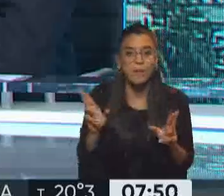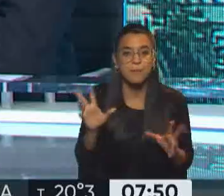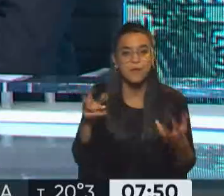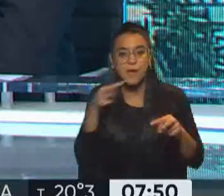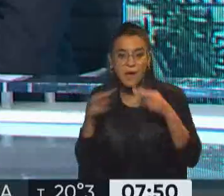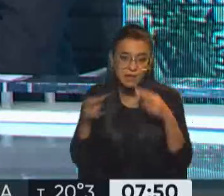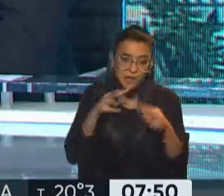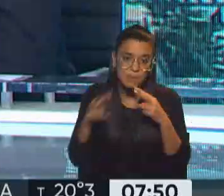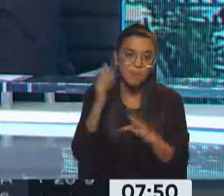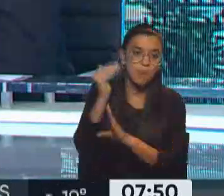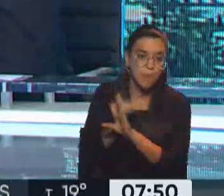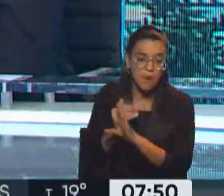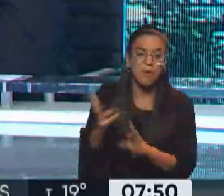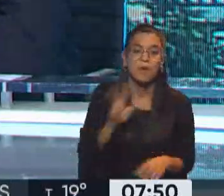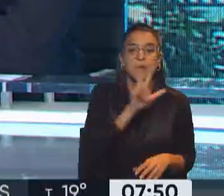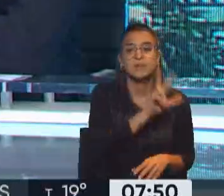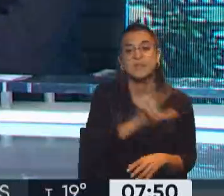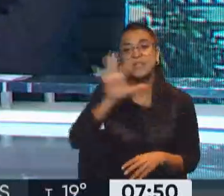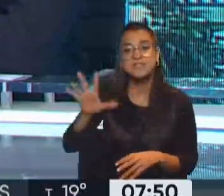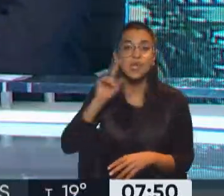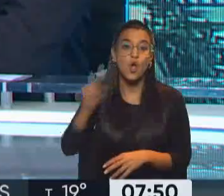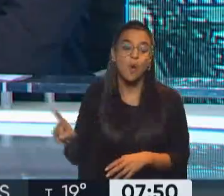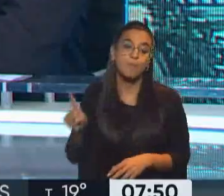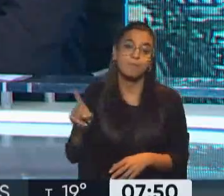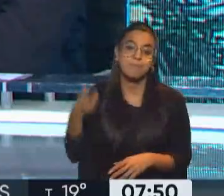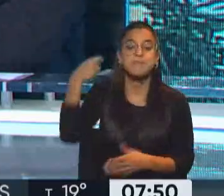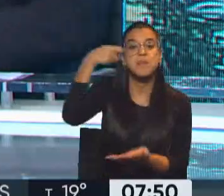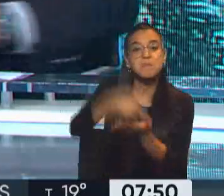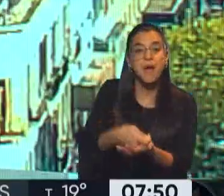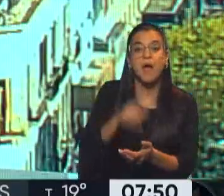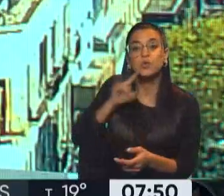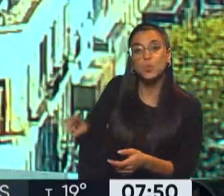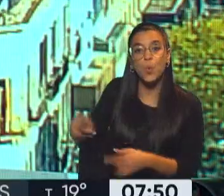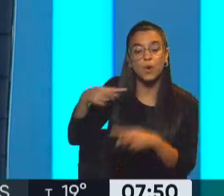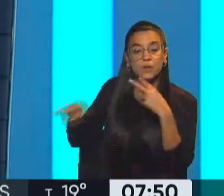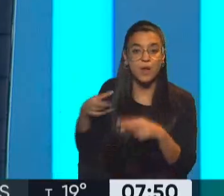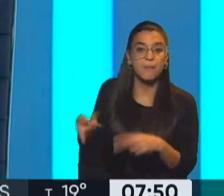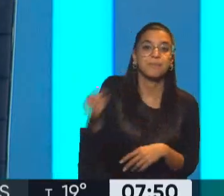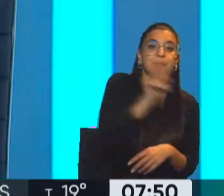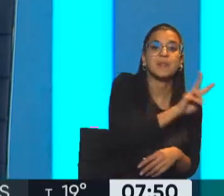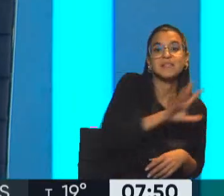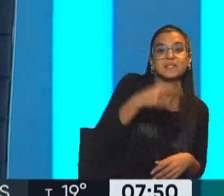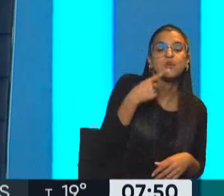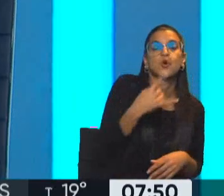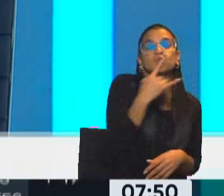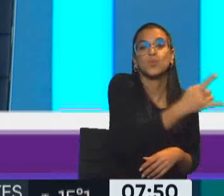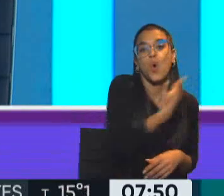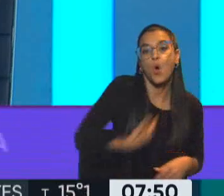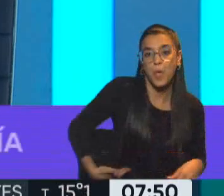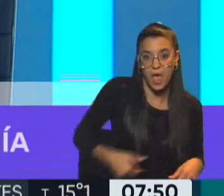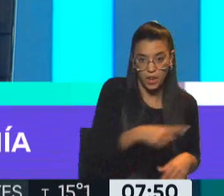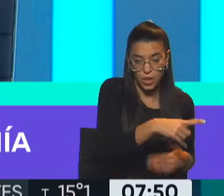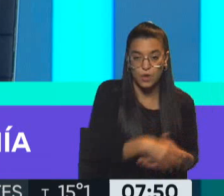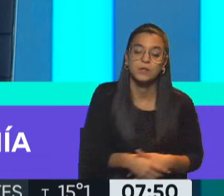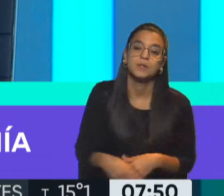gastronomía son 35 restaurar y 15 el gobierno perfecto así es como con otro condimento que es importante que